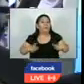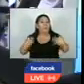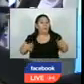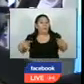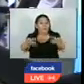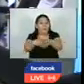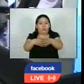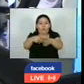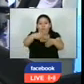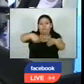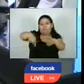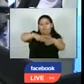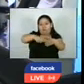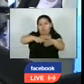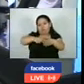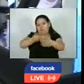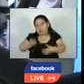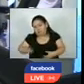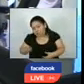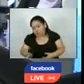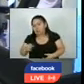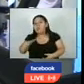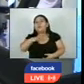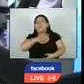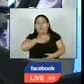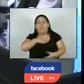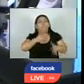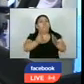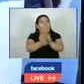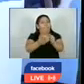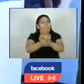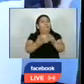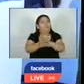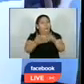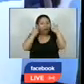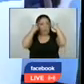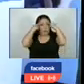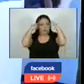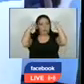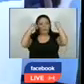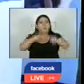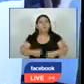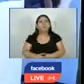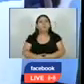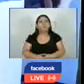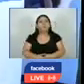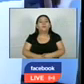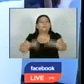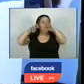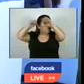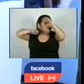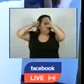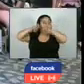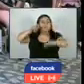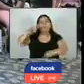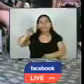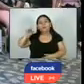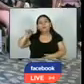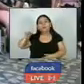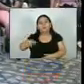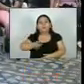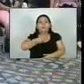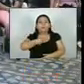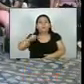este grupo de la población ha presentado altas afectaciones en la salud mental. Con imágenes de Juan Castellanos,